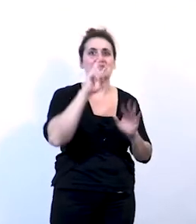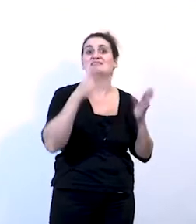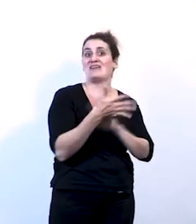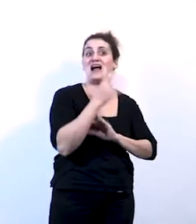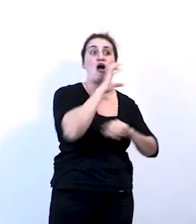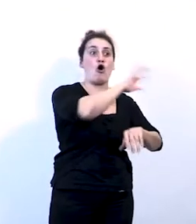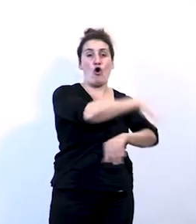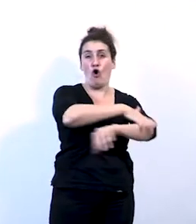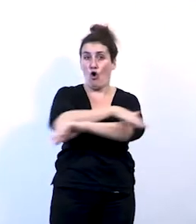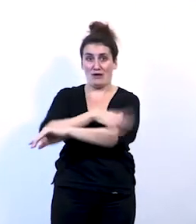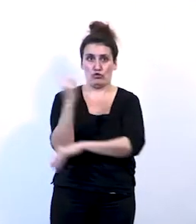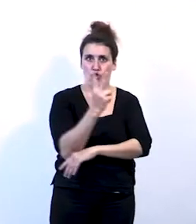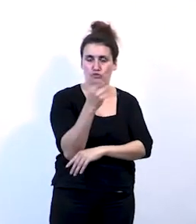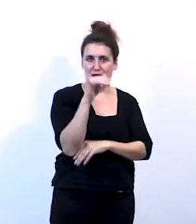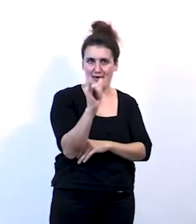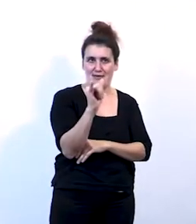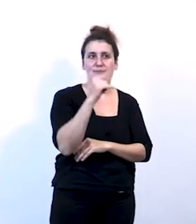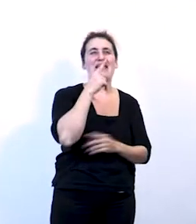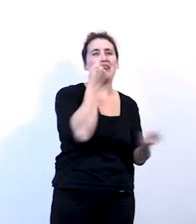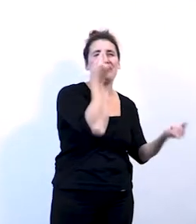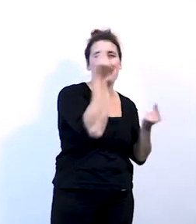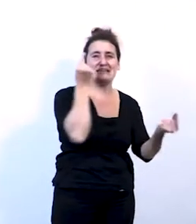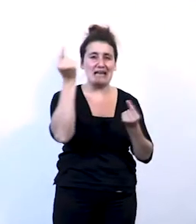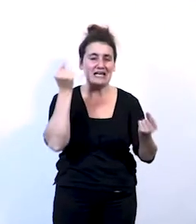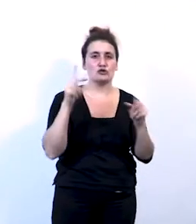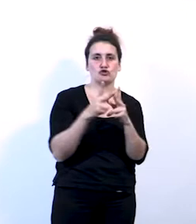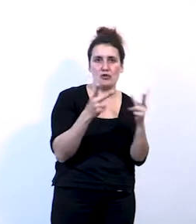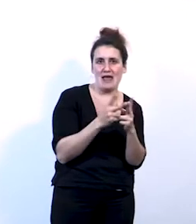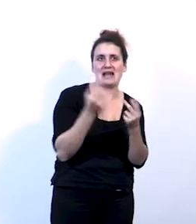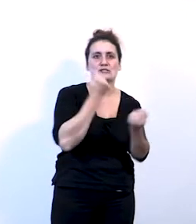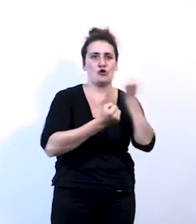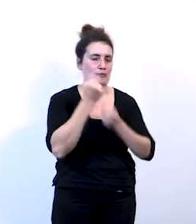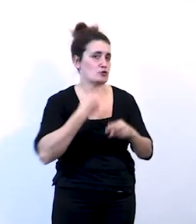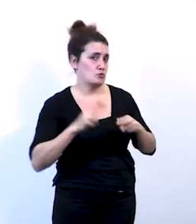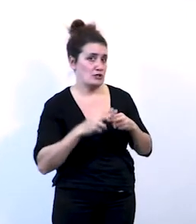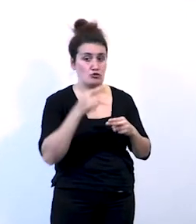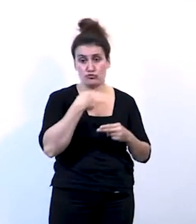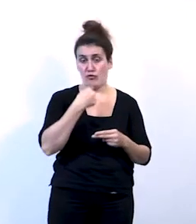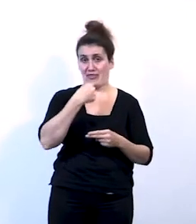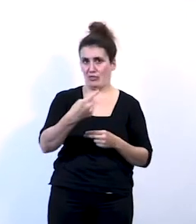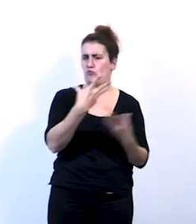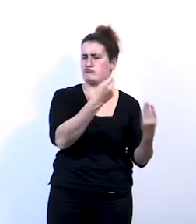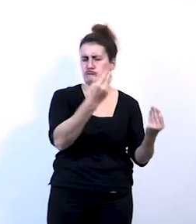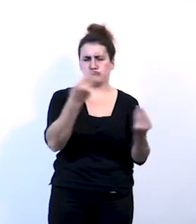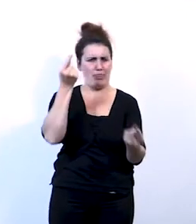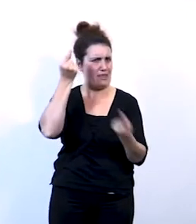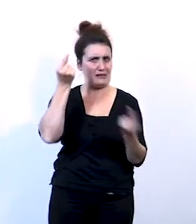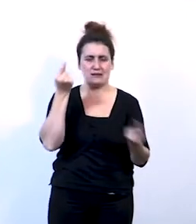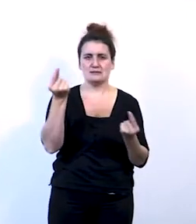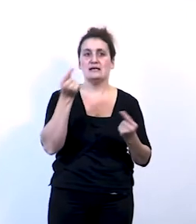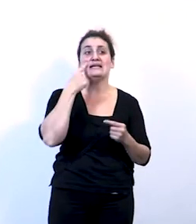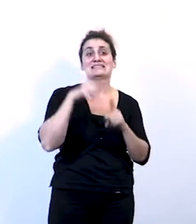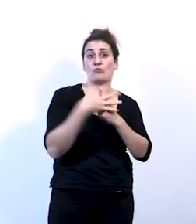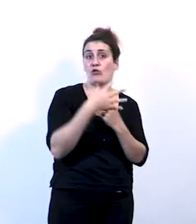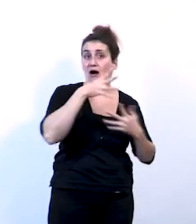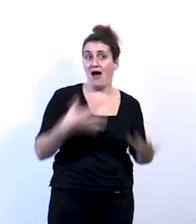gobiernos. Y los detalles sociales, económicos y políticos en lo que estoy diciendo son muchos, y la